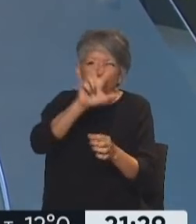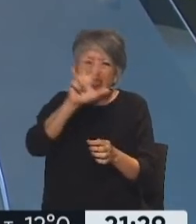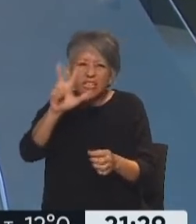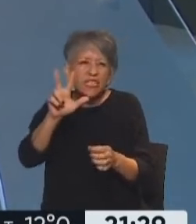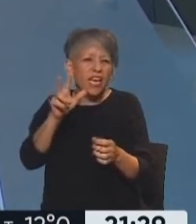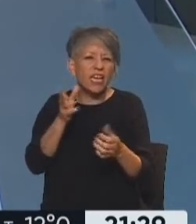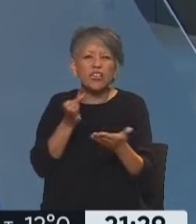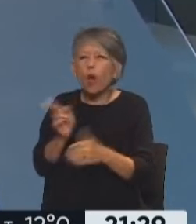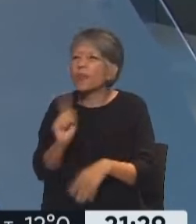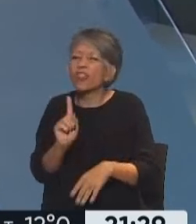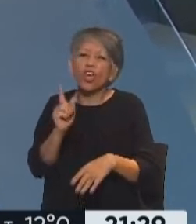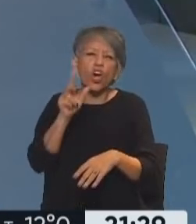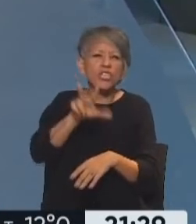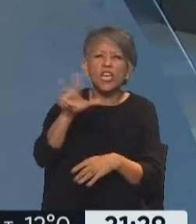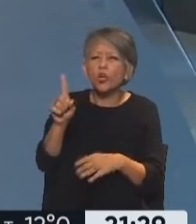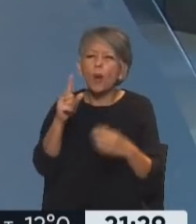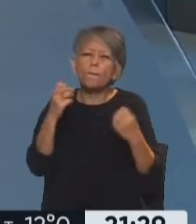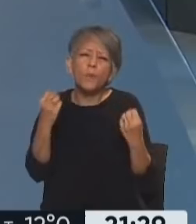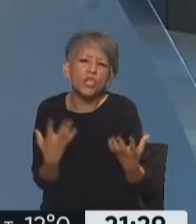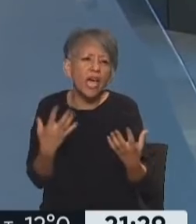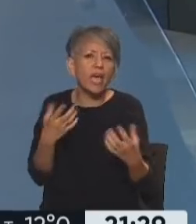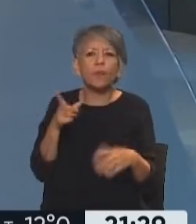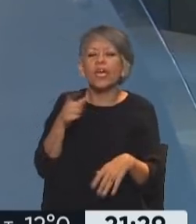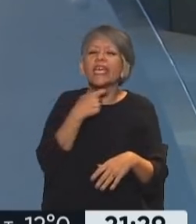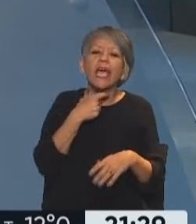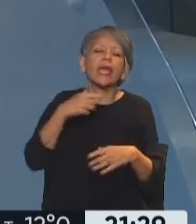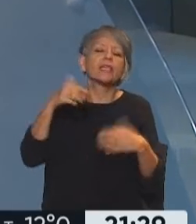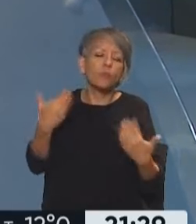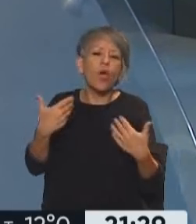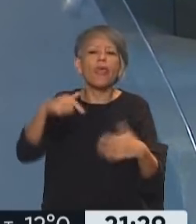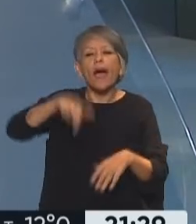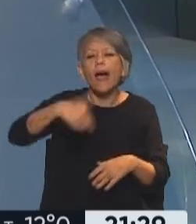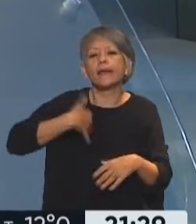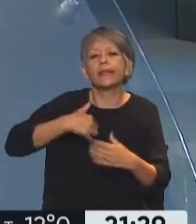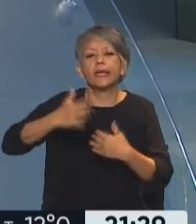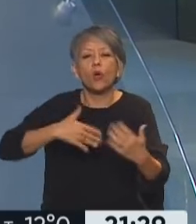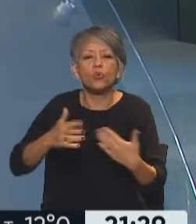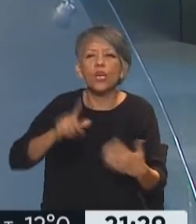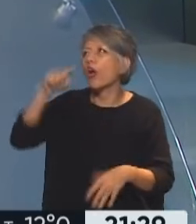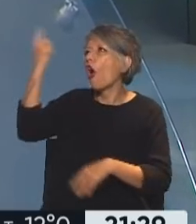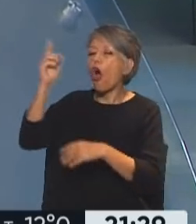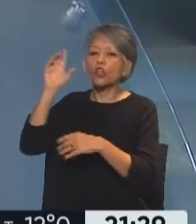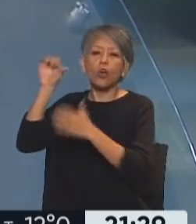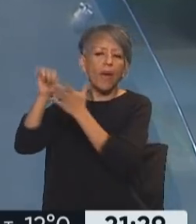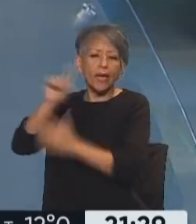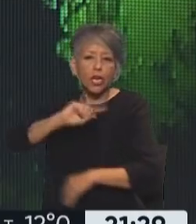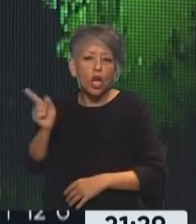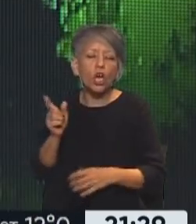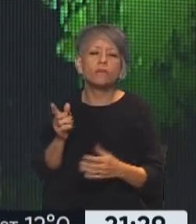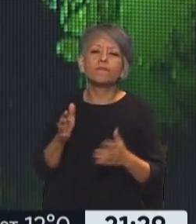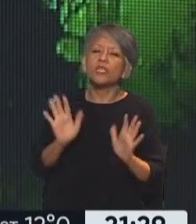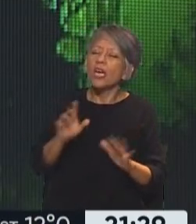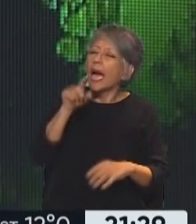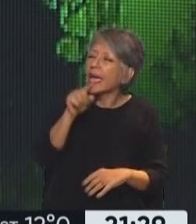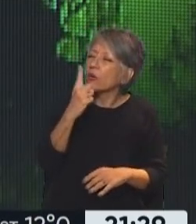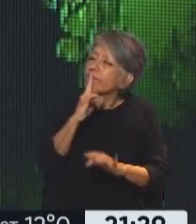31? Para que se pueda construir aquí en Argentina y no en otros países y demás. Lo cual ahí hay